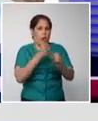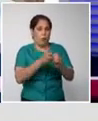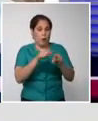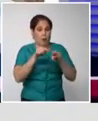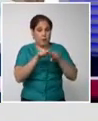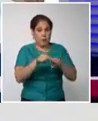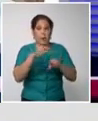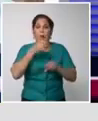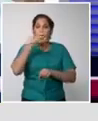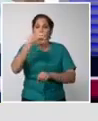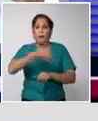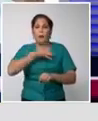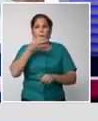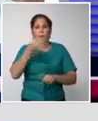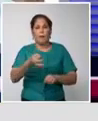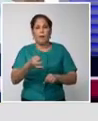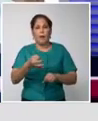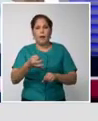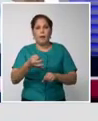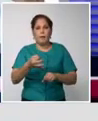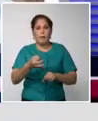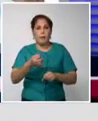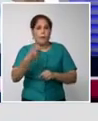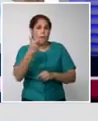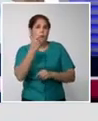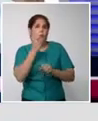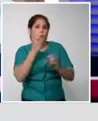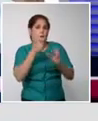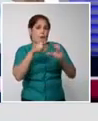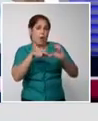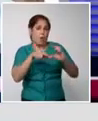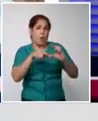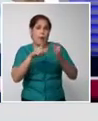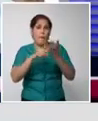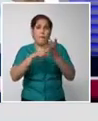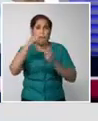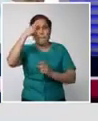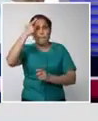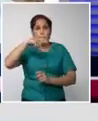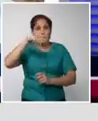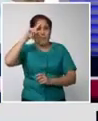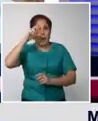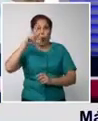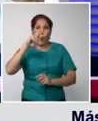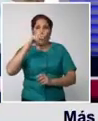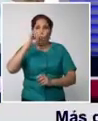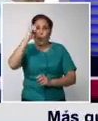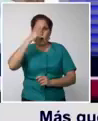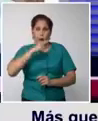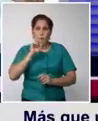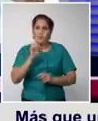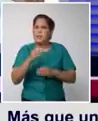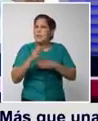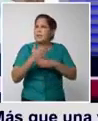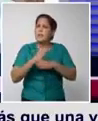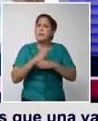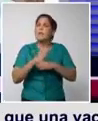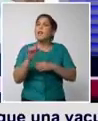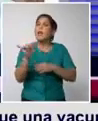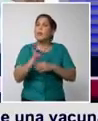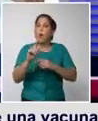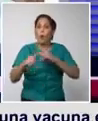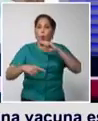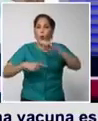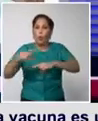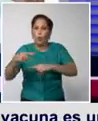hablado del candidato vacunal Pancorona, que no es el nombre de la vacuna, sino Pancorona quiere decir que es también contra